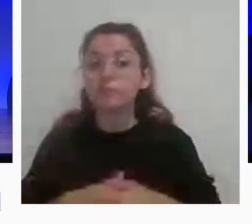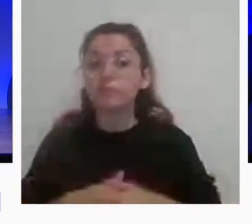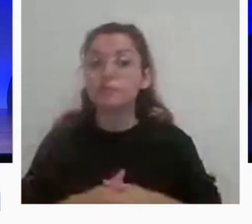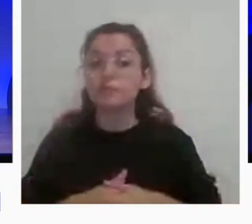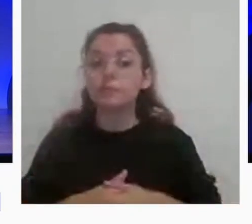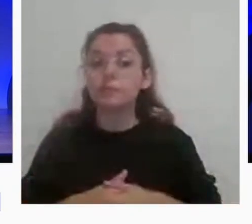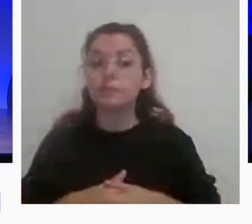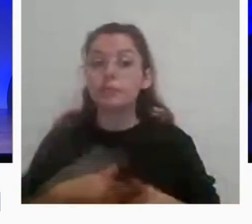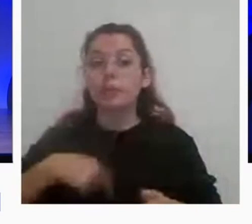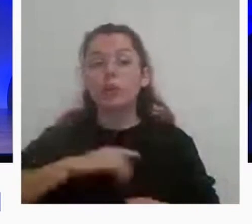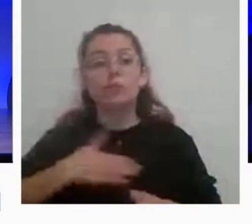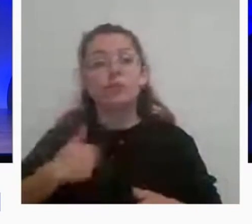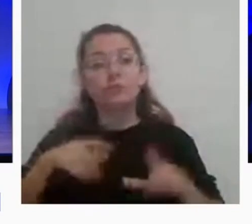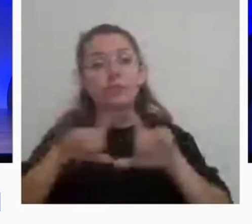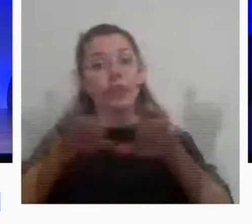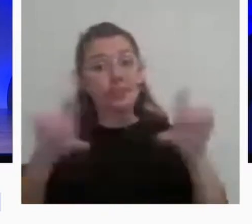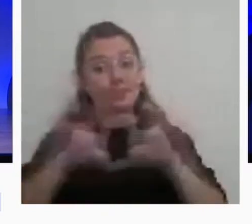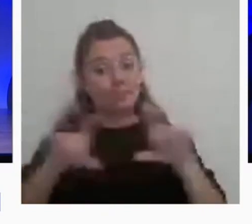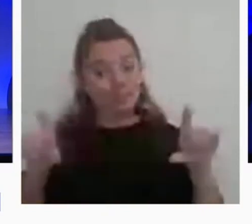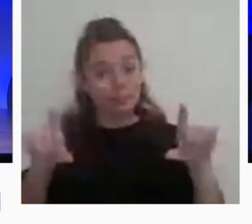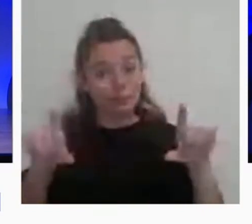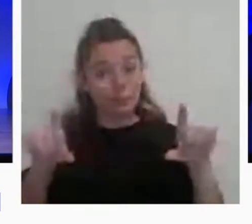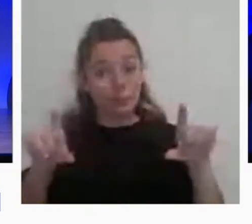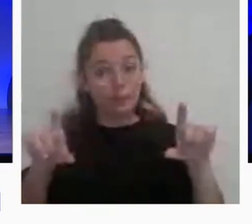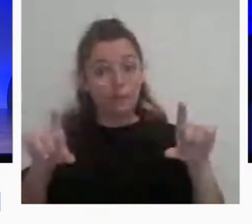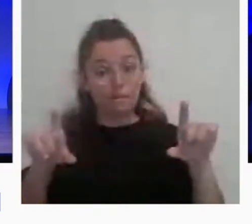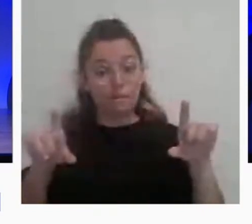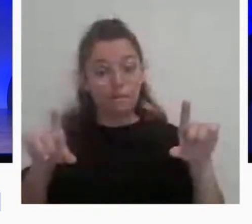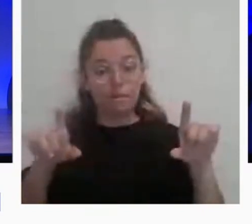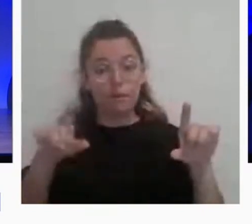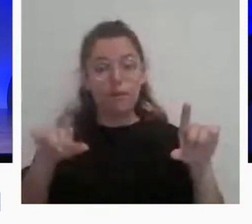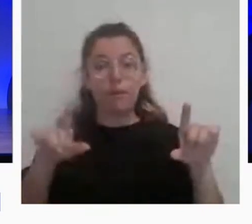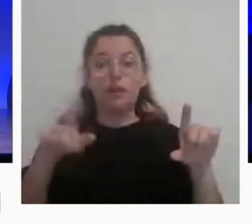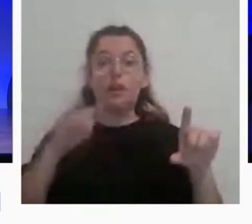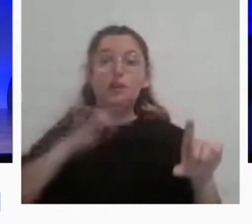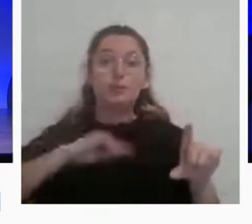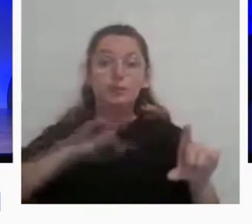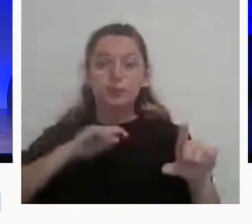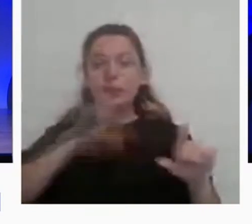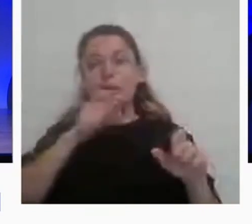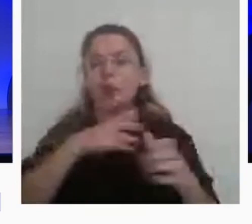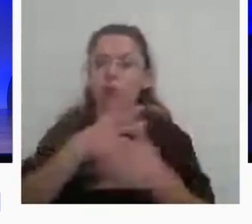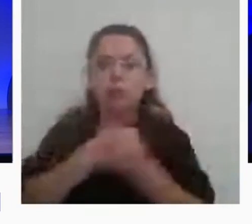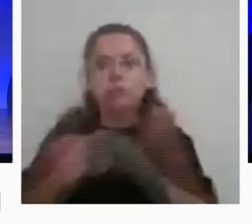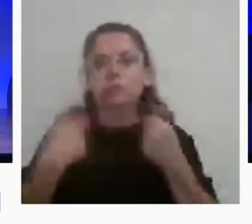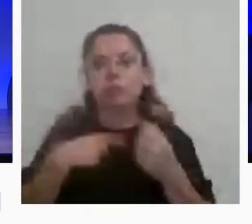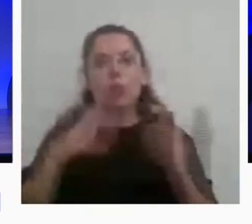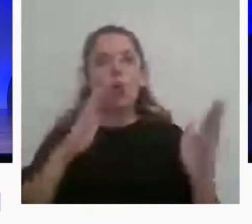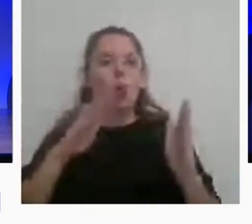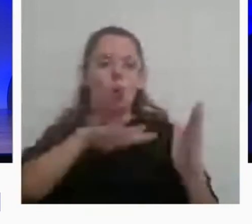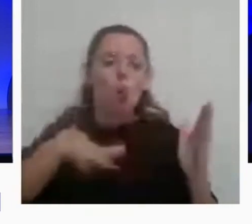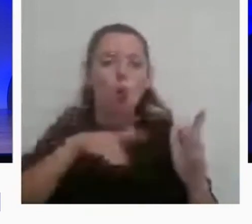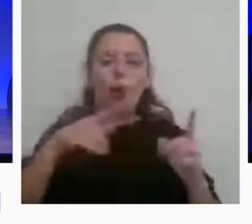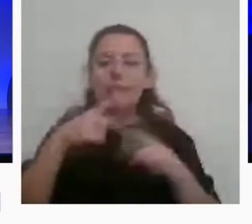BBK Cuna sea ese centro que las personas identifiquen, las empresas identifiquen como un lugar neutro en el que se pueda trabajar en